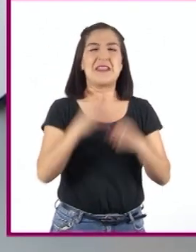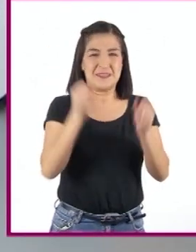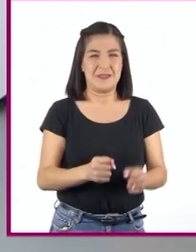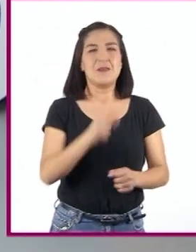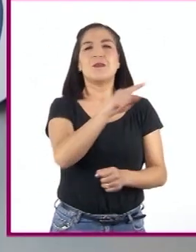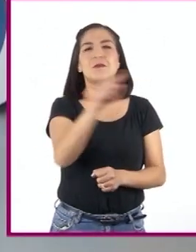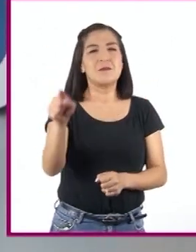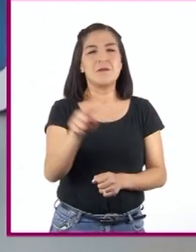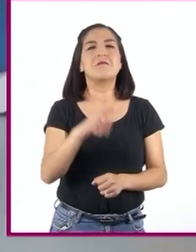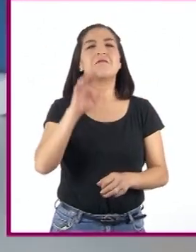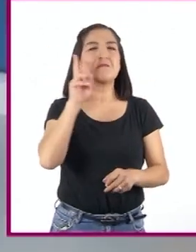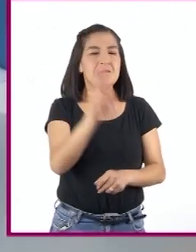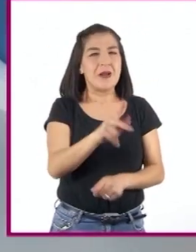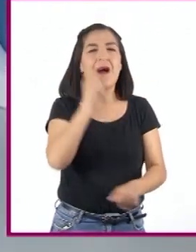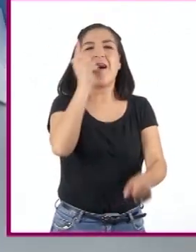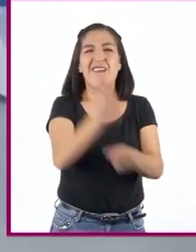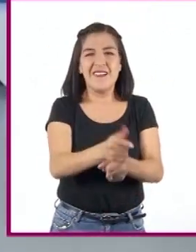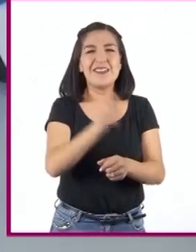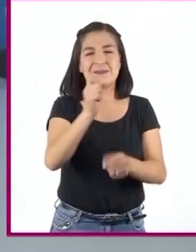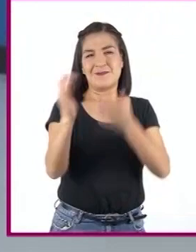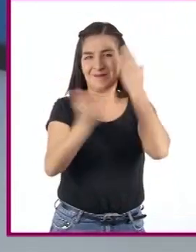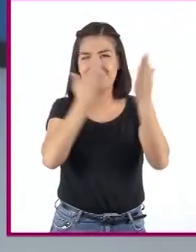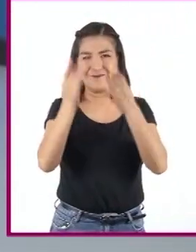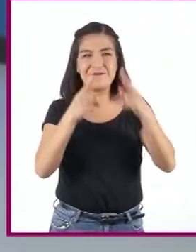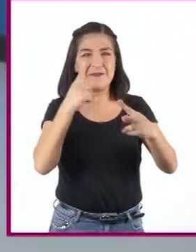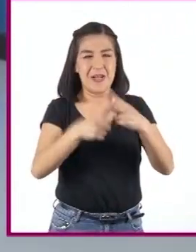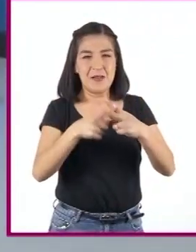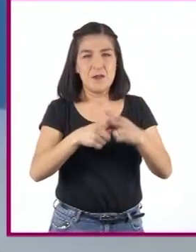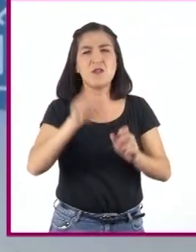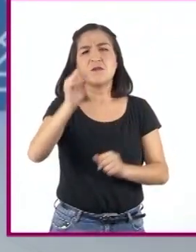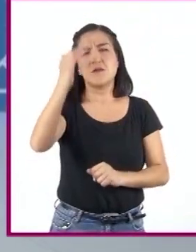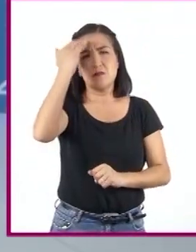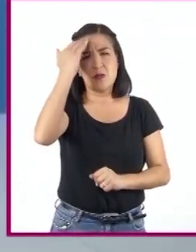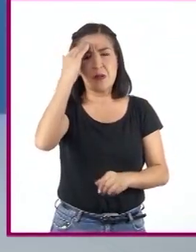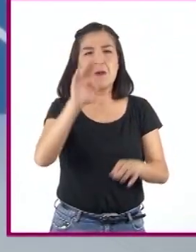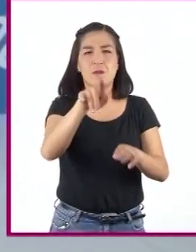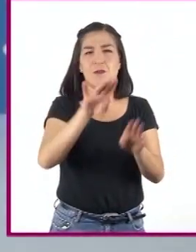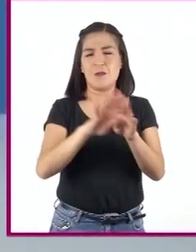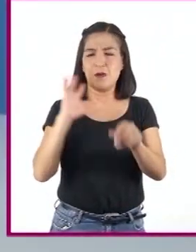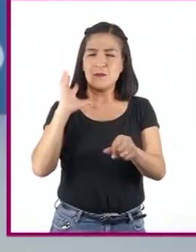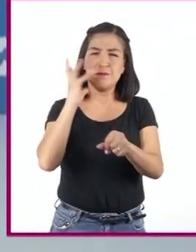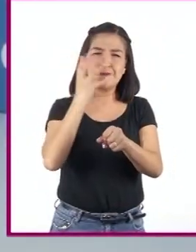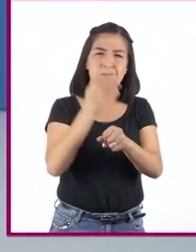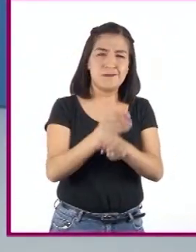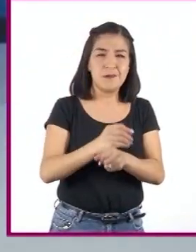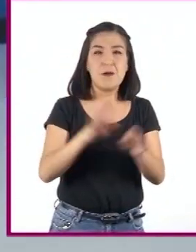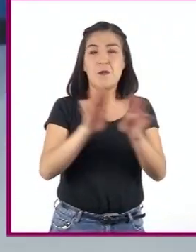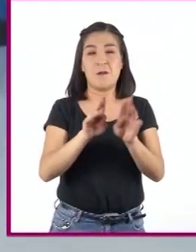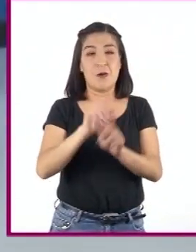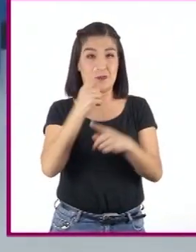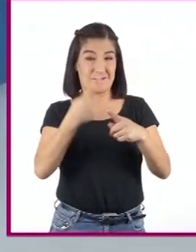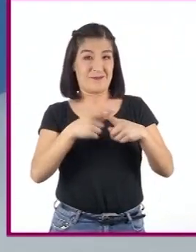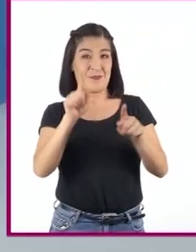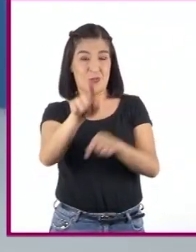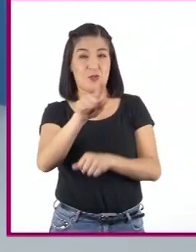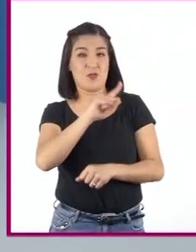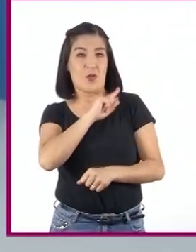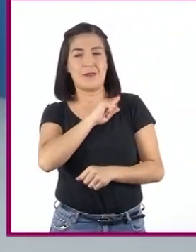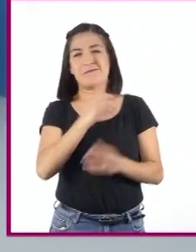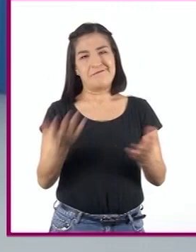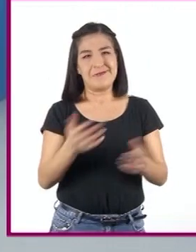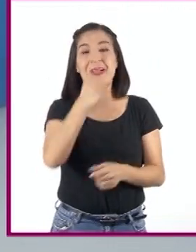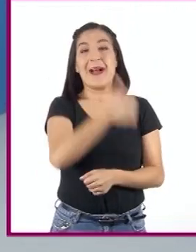Seguramente habrán podido notar al estudiar matemáticas que los conocimientos que han ido adquiriendo no son independientes. Cada